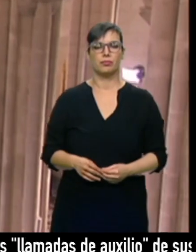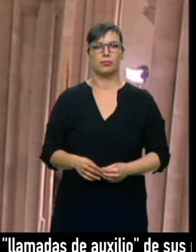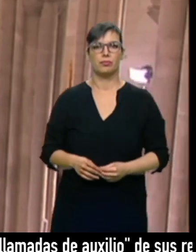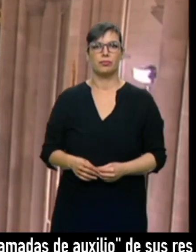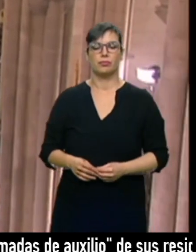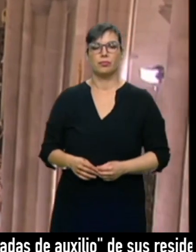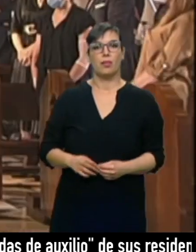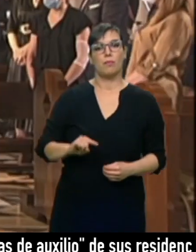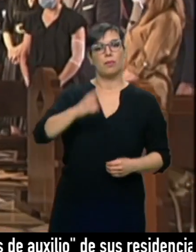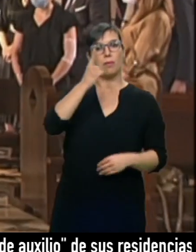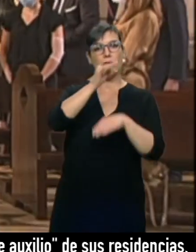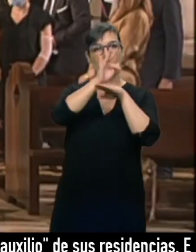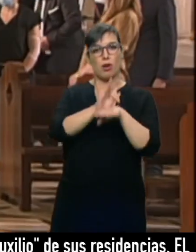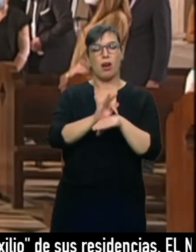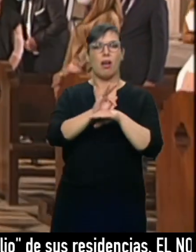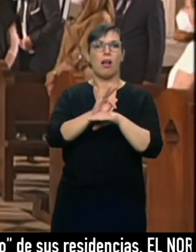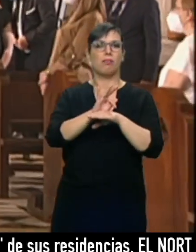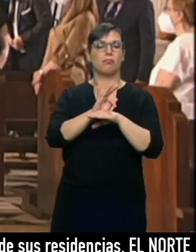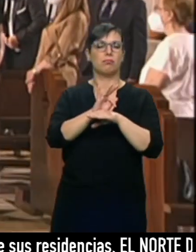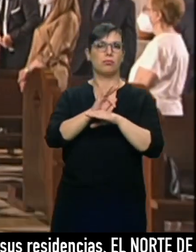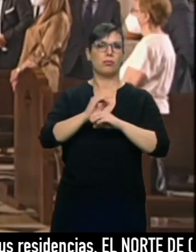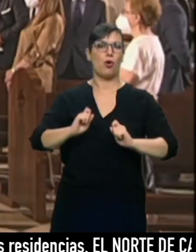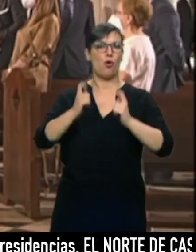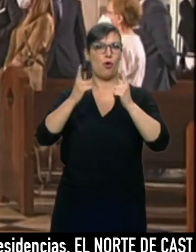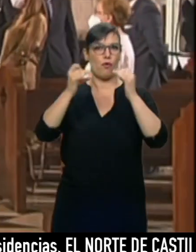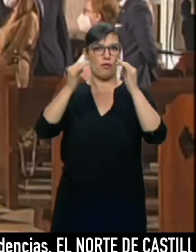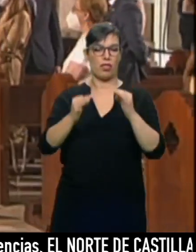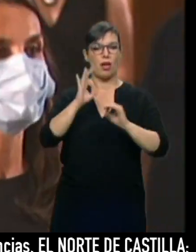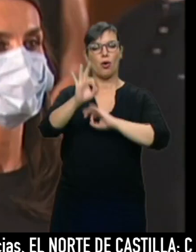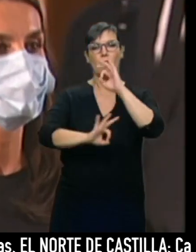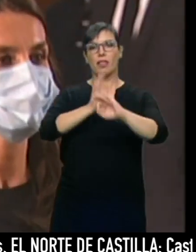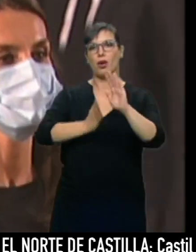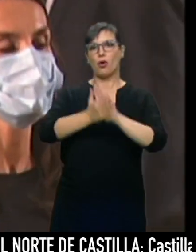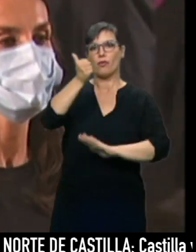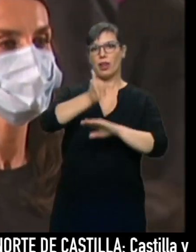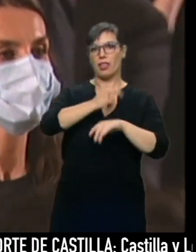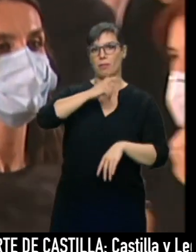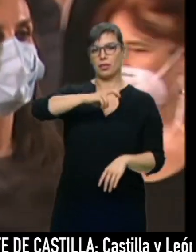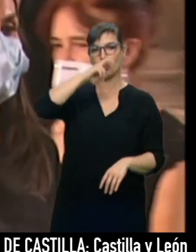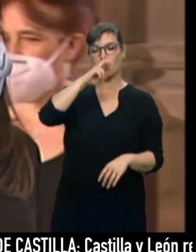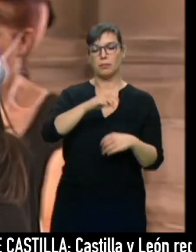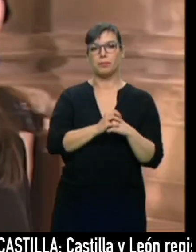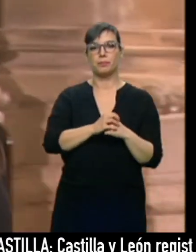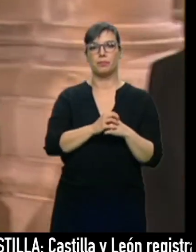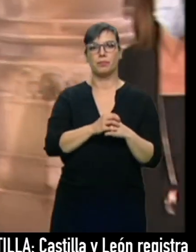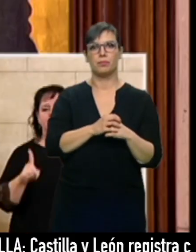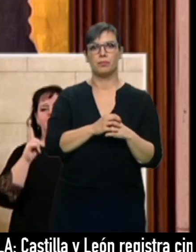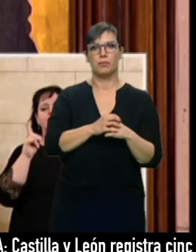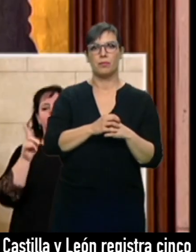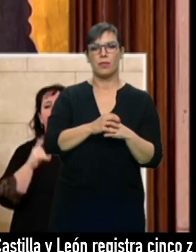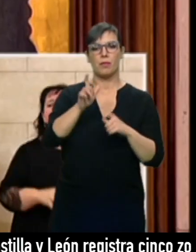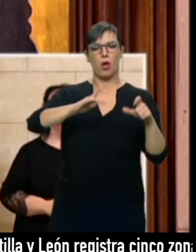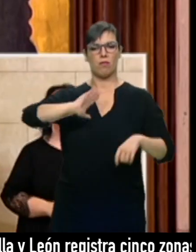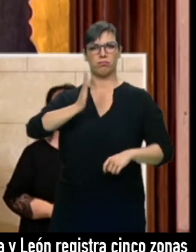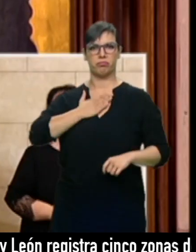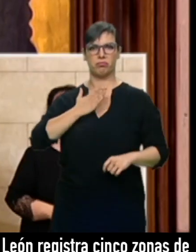Es el primer funeral oficial en memoria de las víctimas del coronavirus organizado por la Conferencia Episcopal. Frente al sectarismo, a